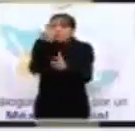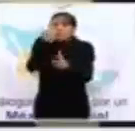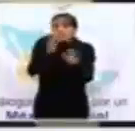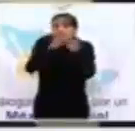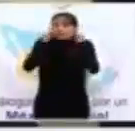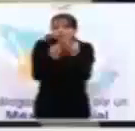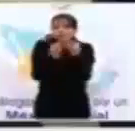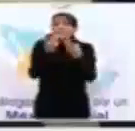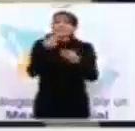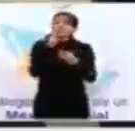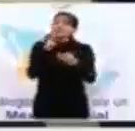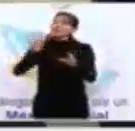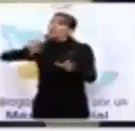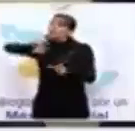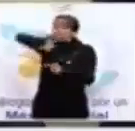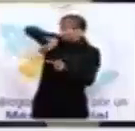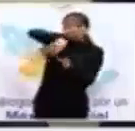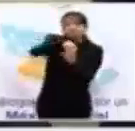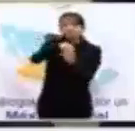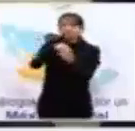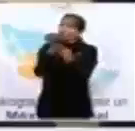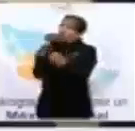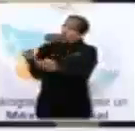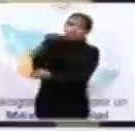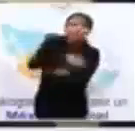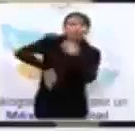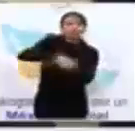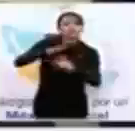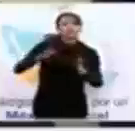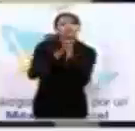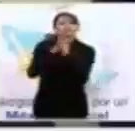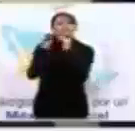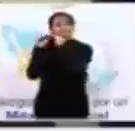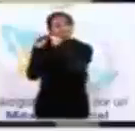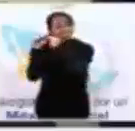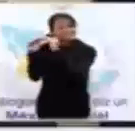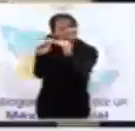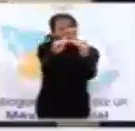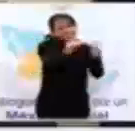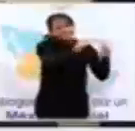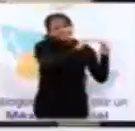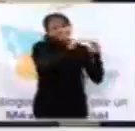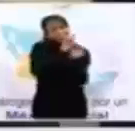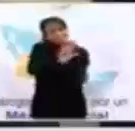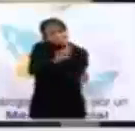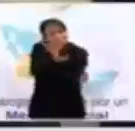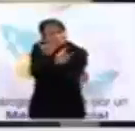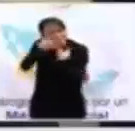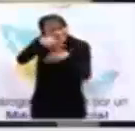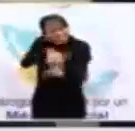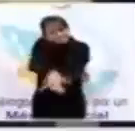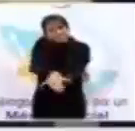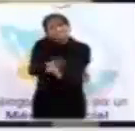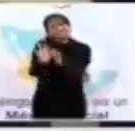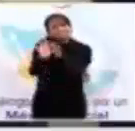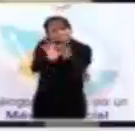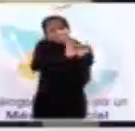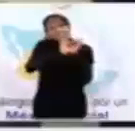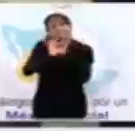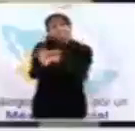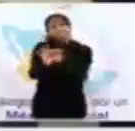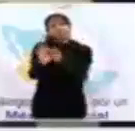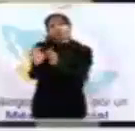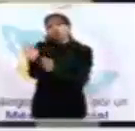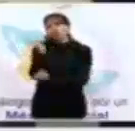que contribuyan no solo a mejorar la productividad en aquellos sectores en los cuales el aumento de productividad